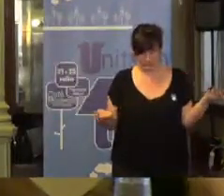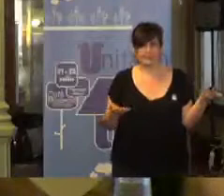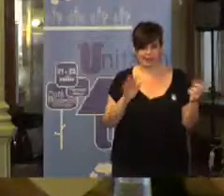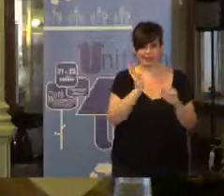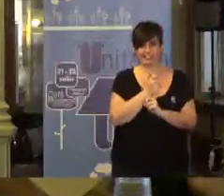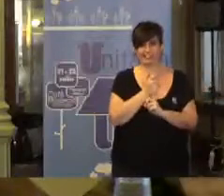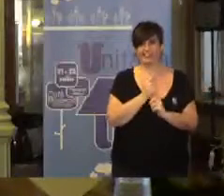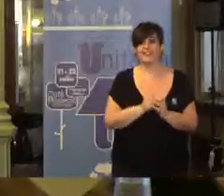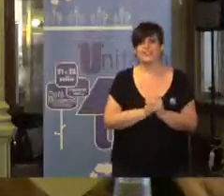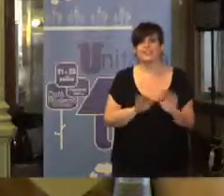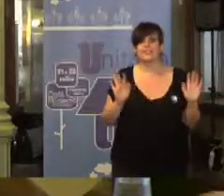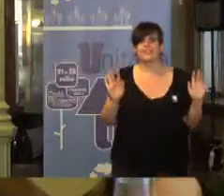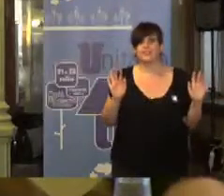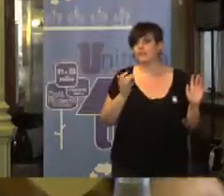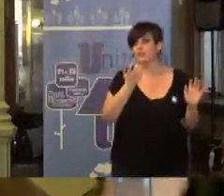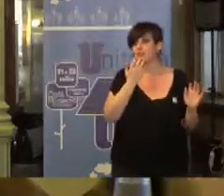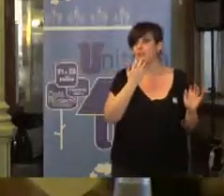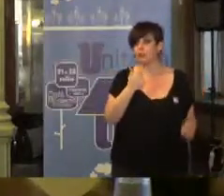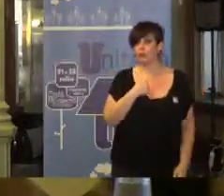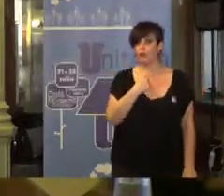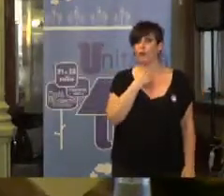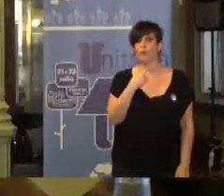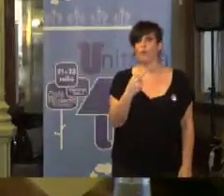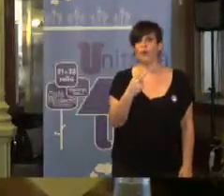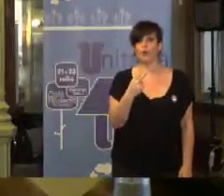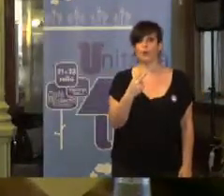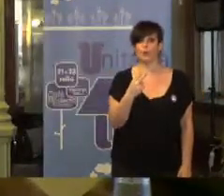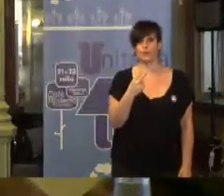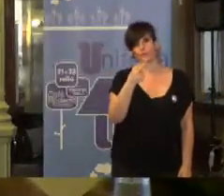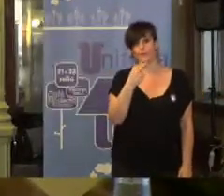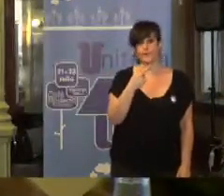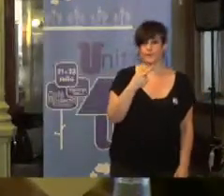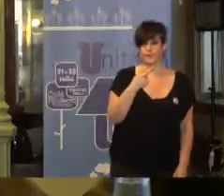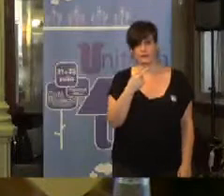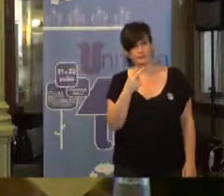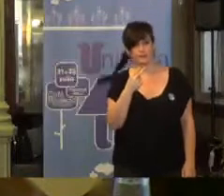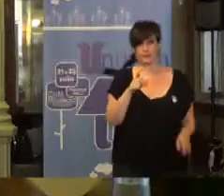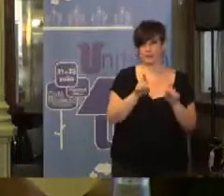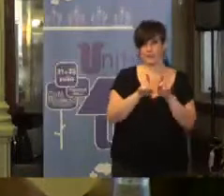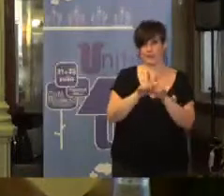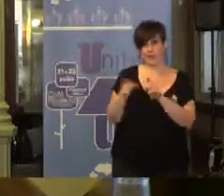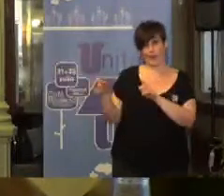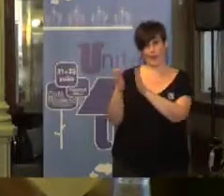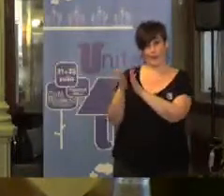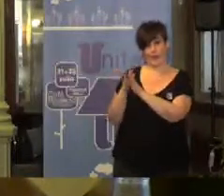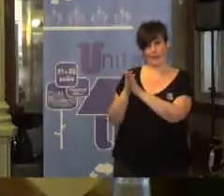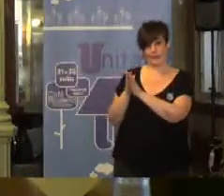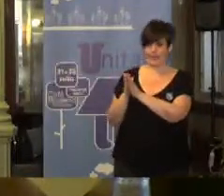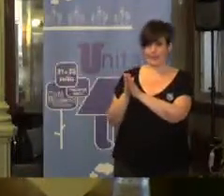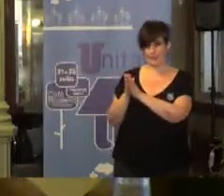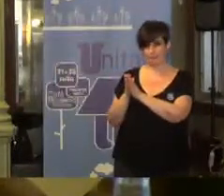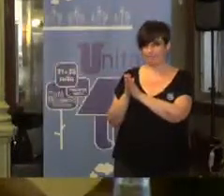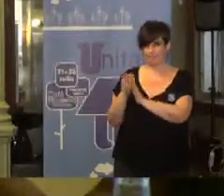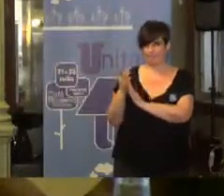Non vai a miña intervención exactamente polos parámetros que puxo María Xosé e que, insisto,